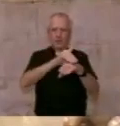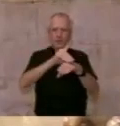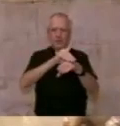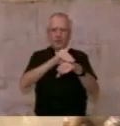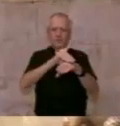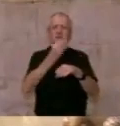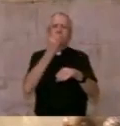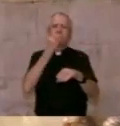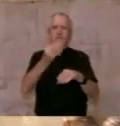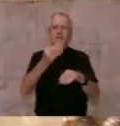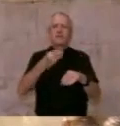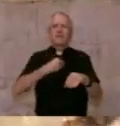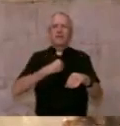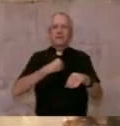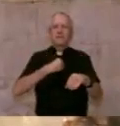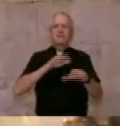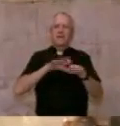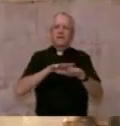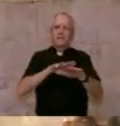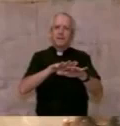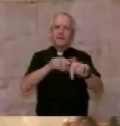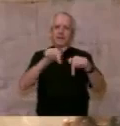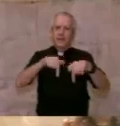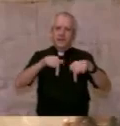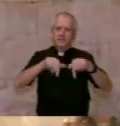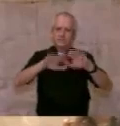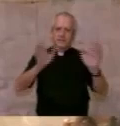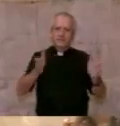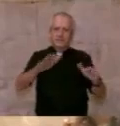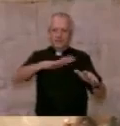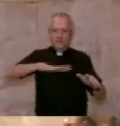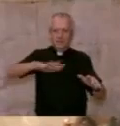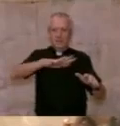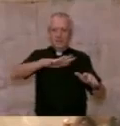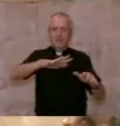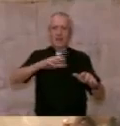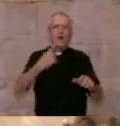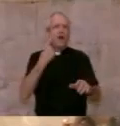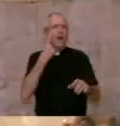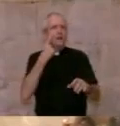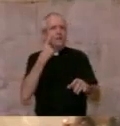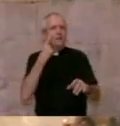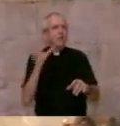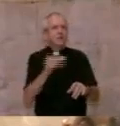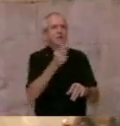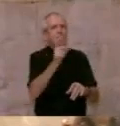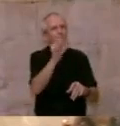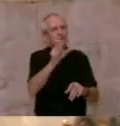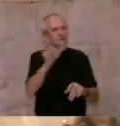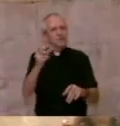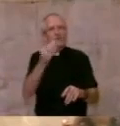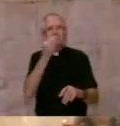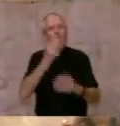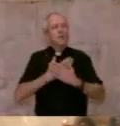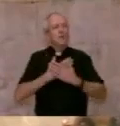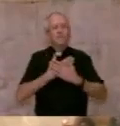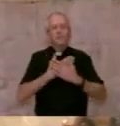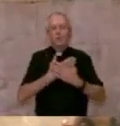de l'Església que peregrina en estas tierras tortosinas. Atento a toda persona de buena